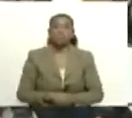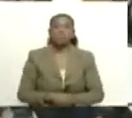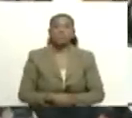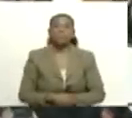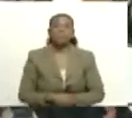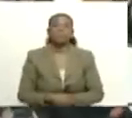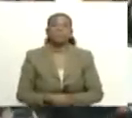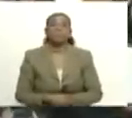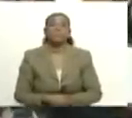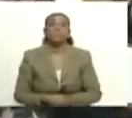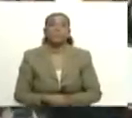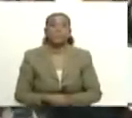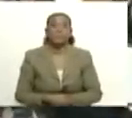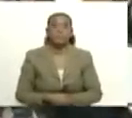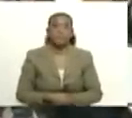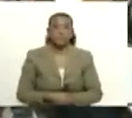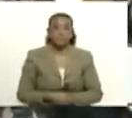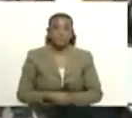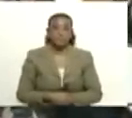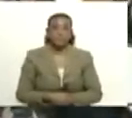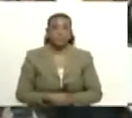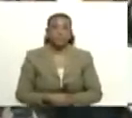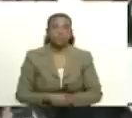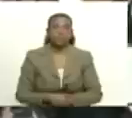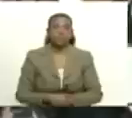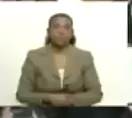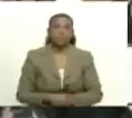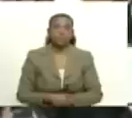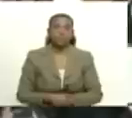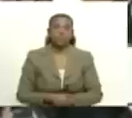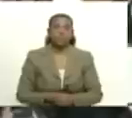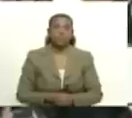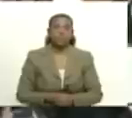Desde su curul, diputado. Desde su curul.